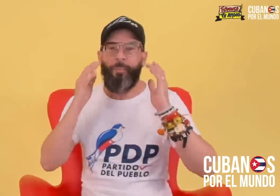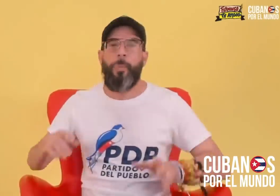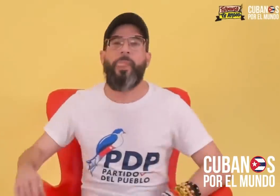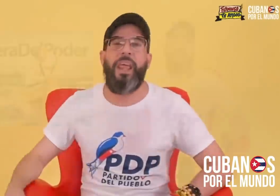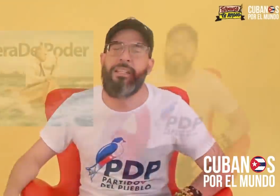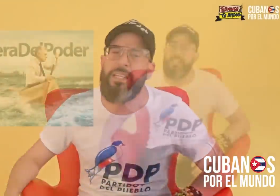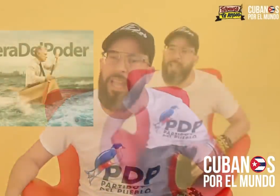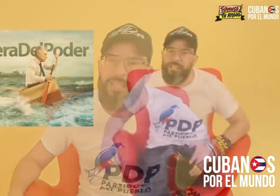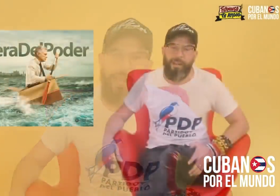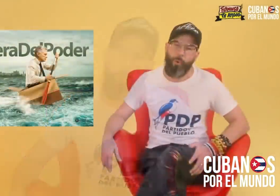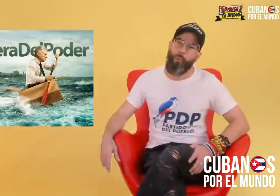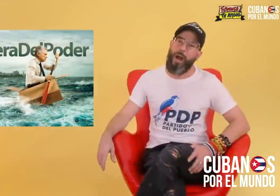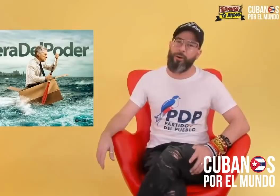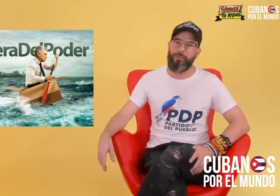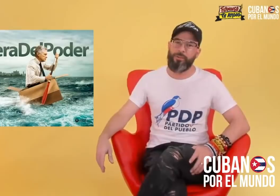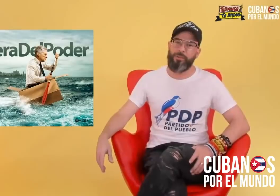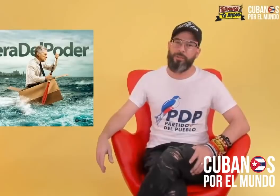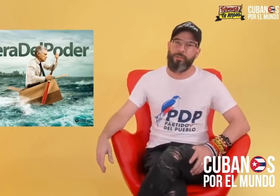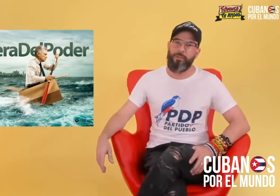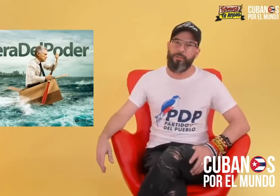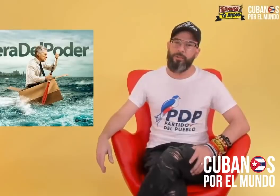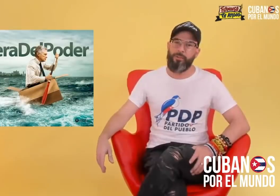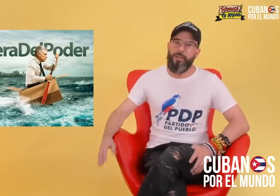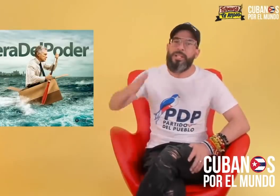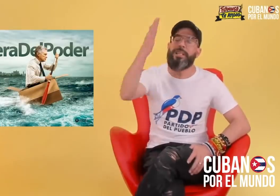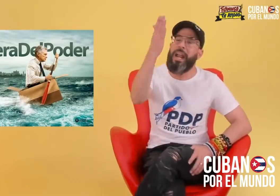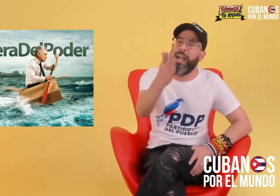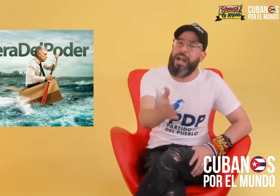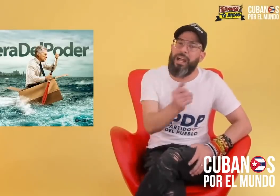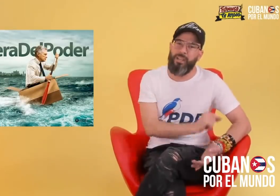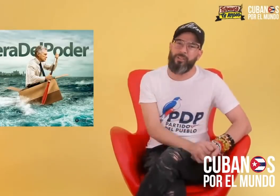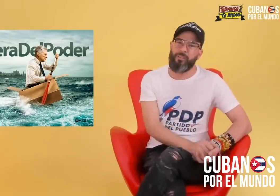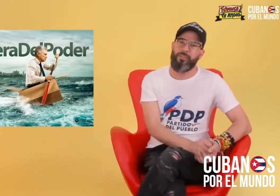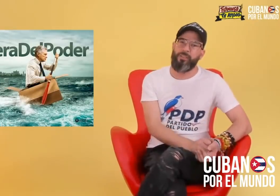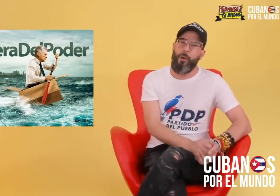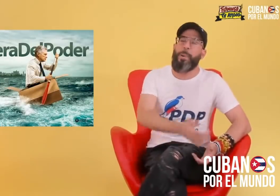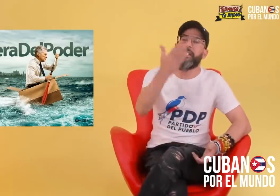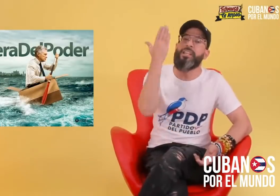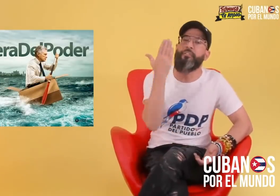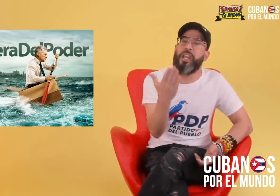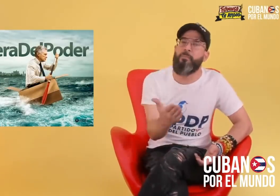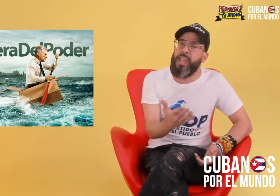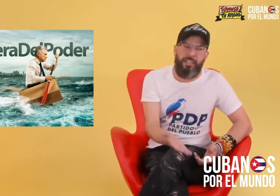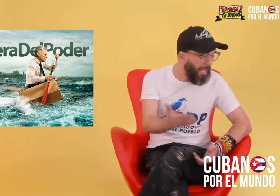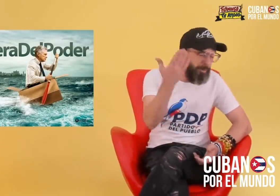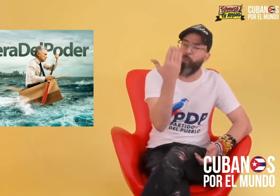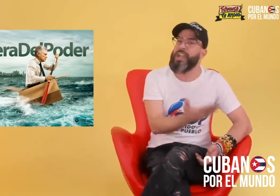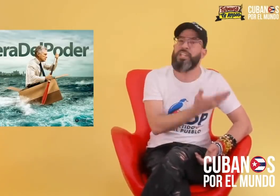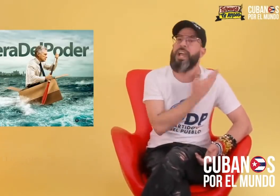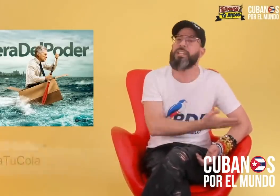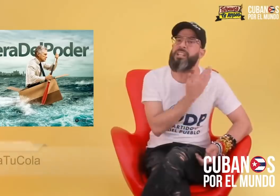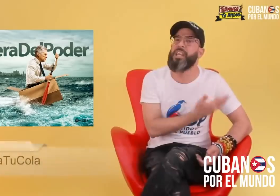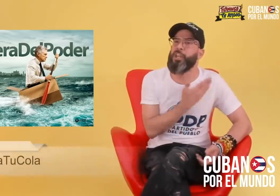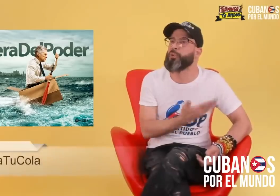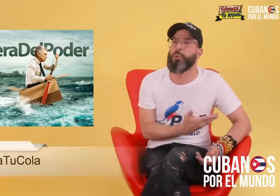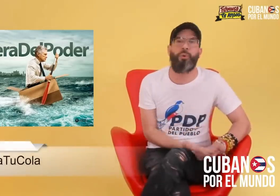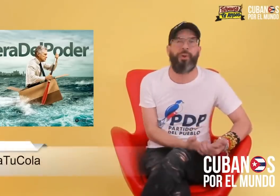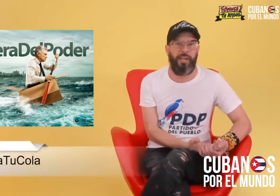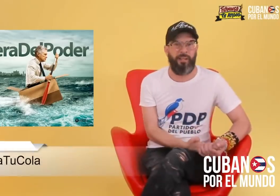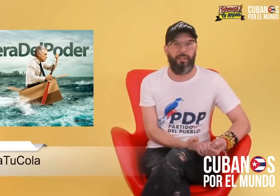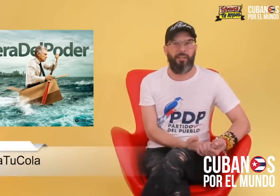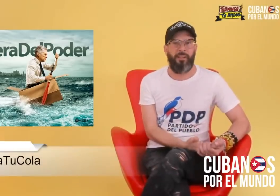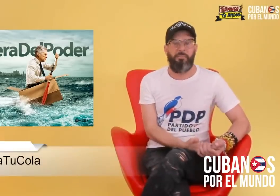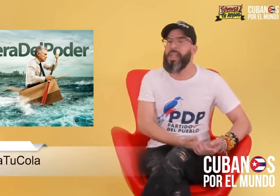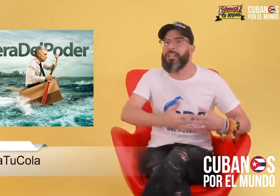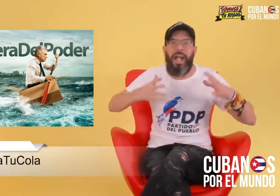hacer. Entiéndelo, cubano. Sal a la calle. Pacíficamente aprovecha este 10 de